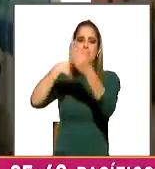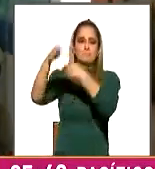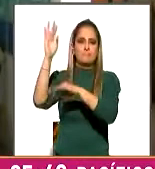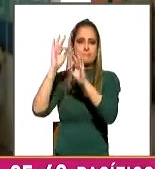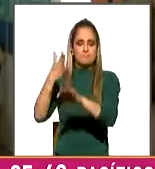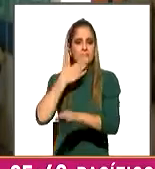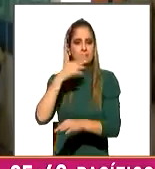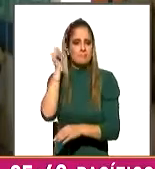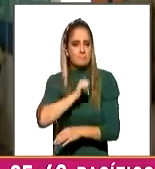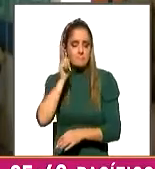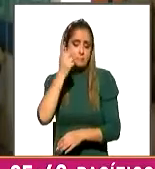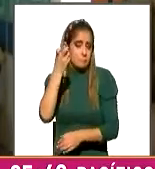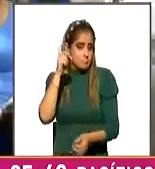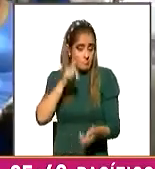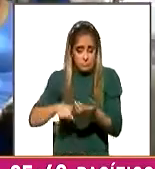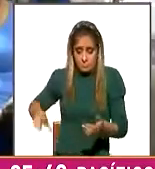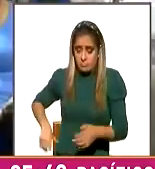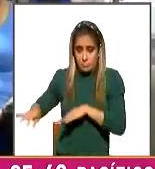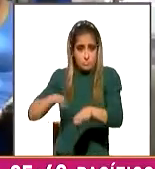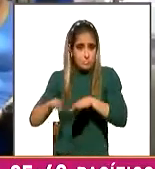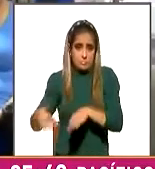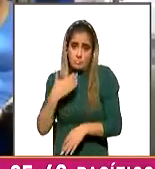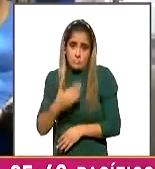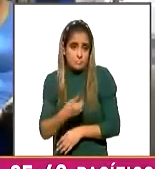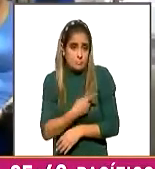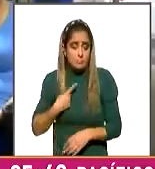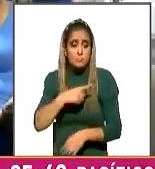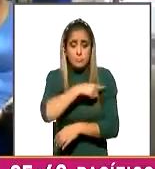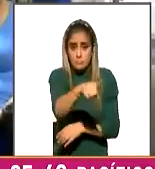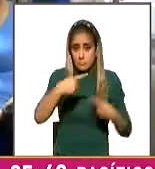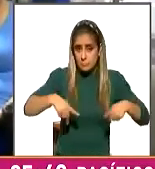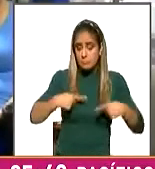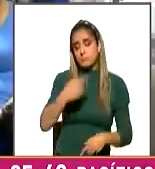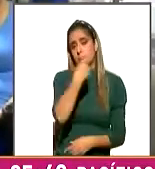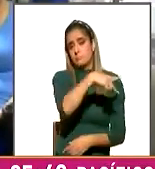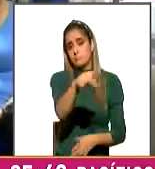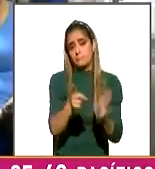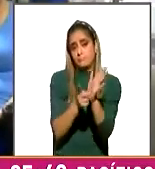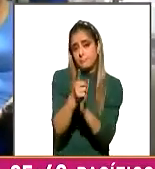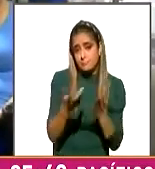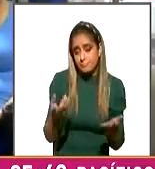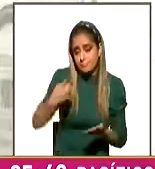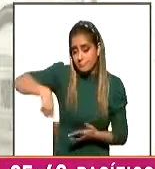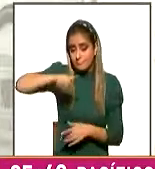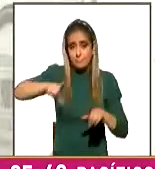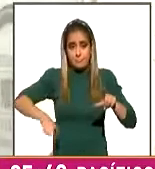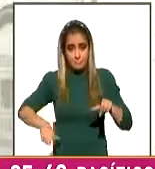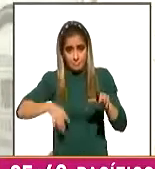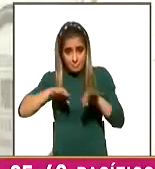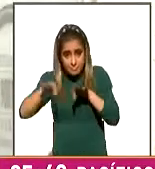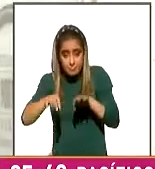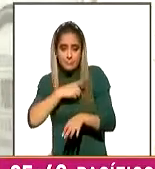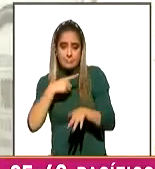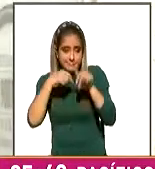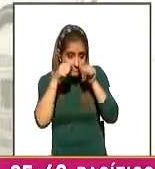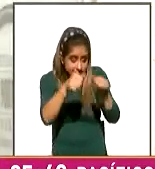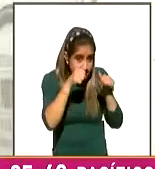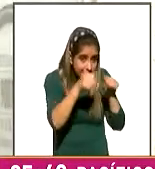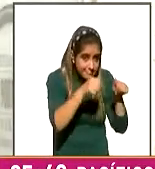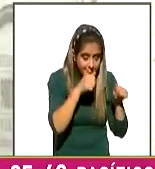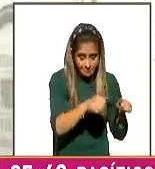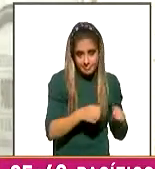niños. Ellos serán la punta de lanza para garantizar esta visión, este anhelo de un estado de bienestar. Pues ahí está el